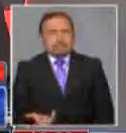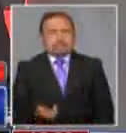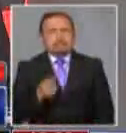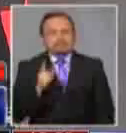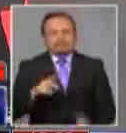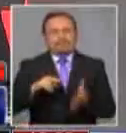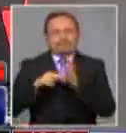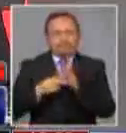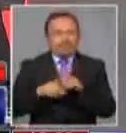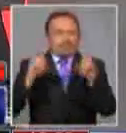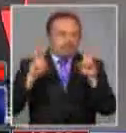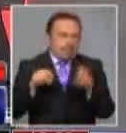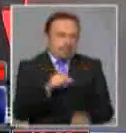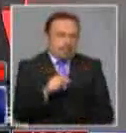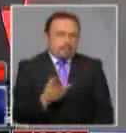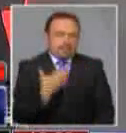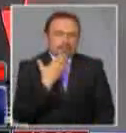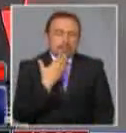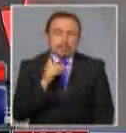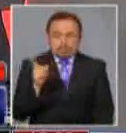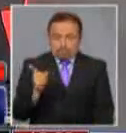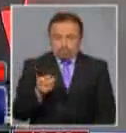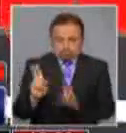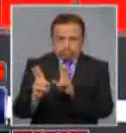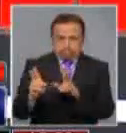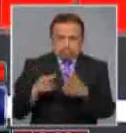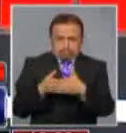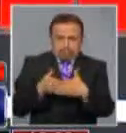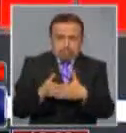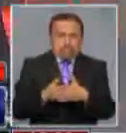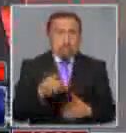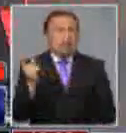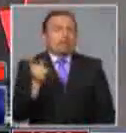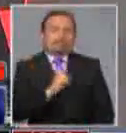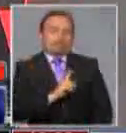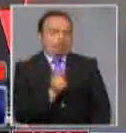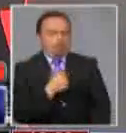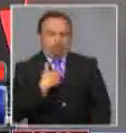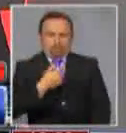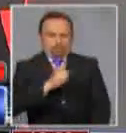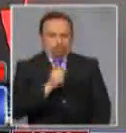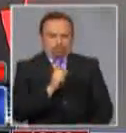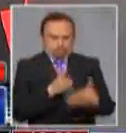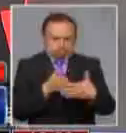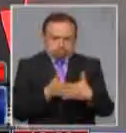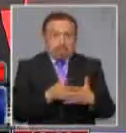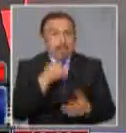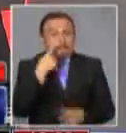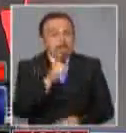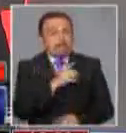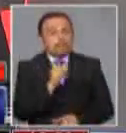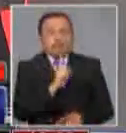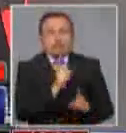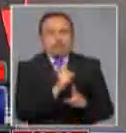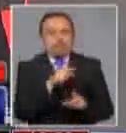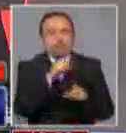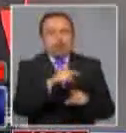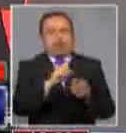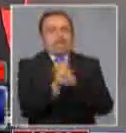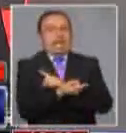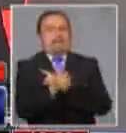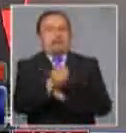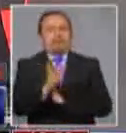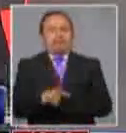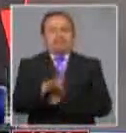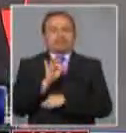ahí también hay un tema pero usted justifica el bloqueo yo no justifico el bloqueo como tampoco justifico que cambien la